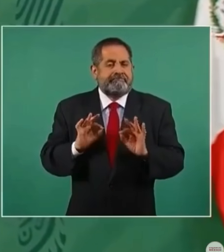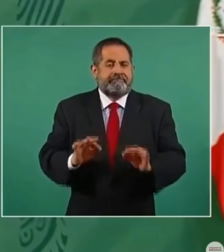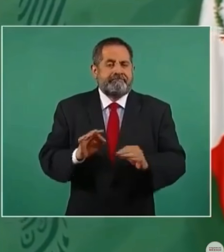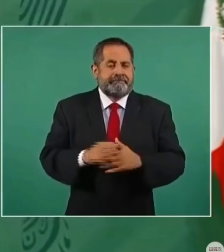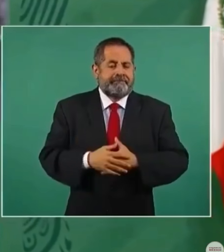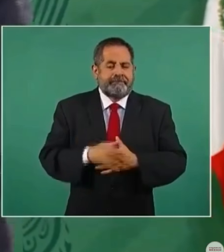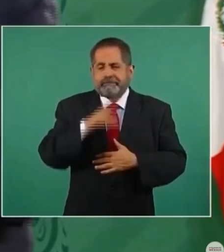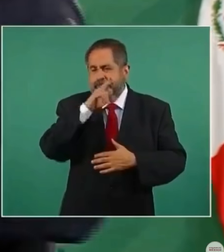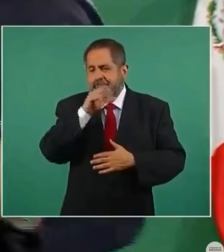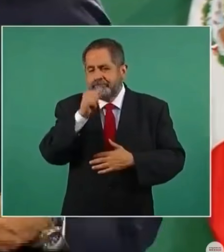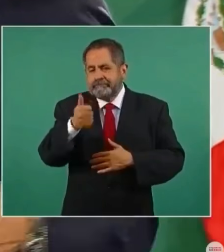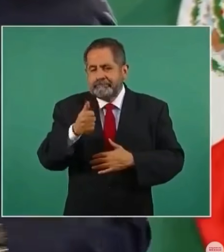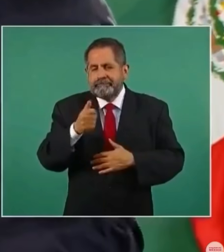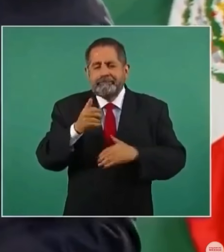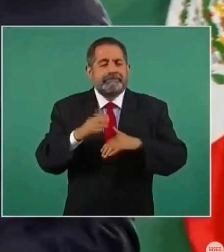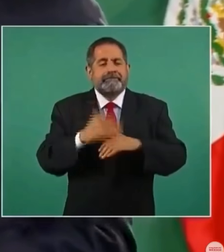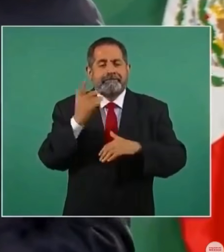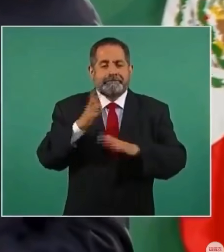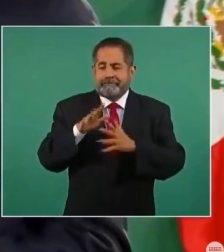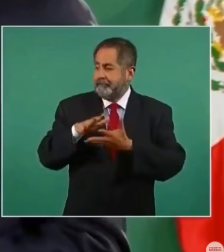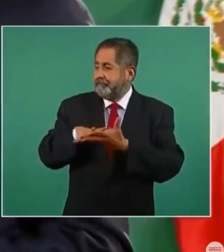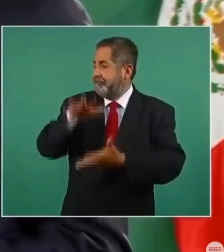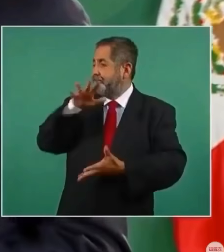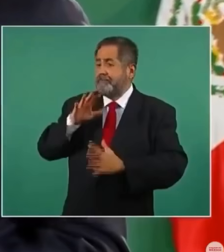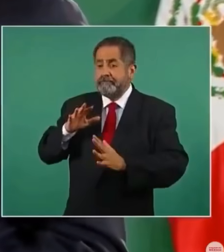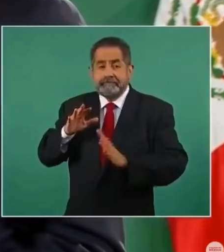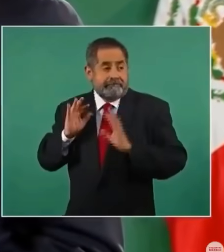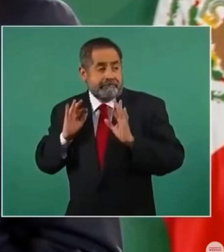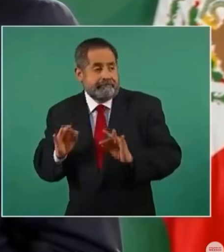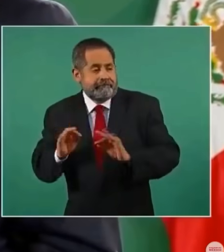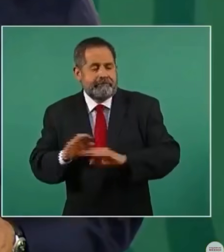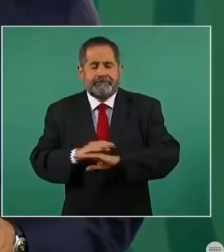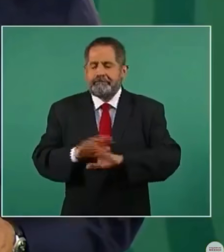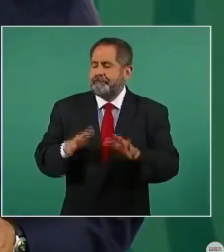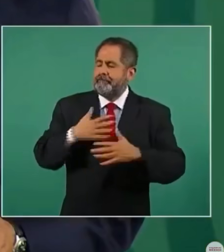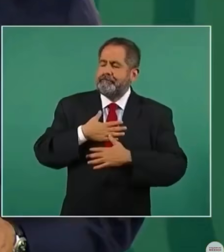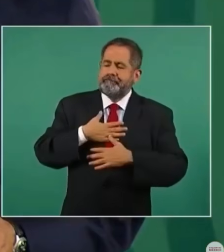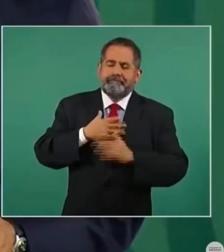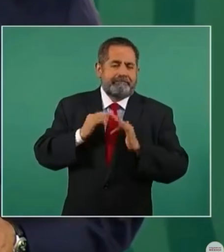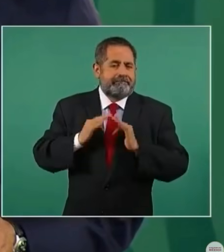porque ya se logró ese propósito.